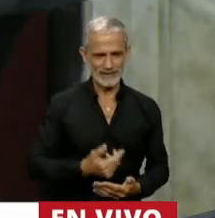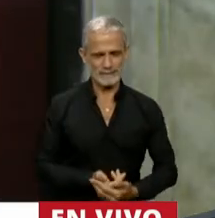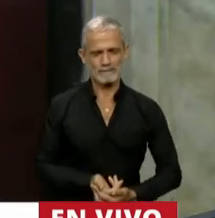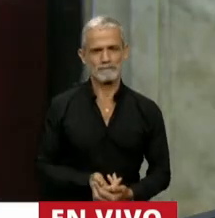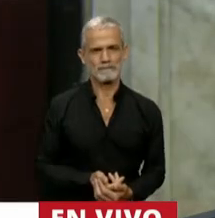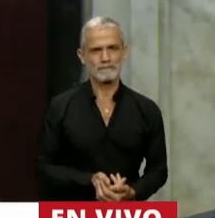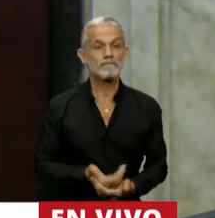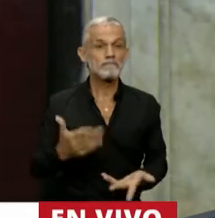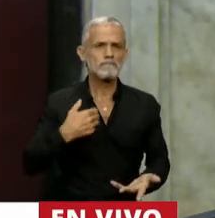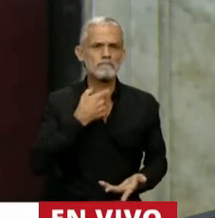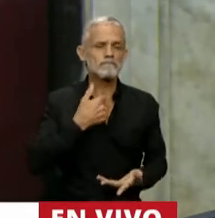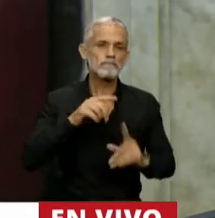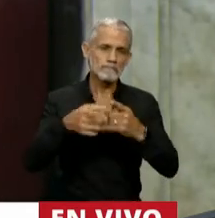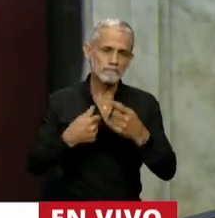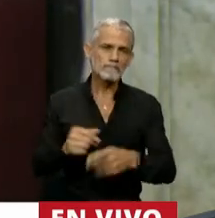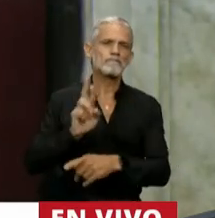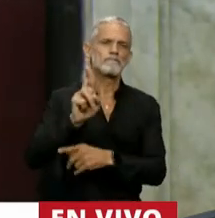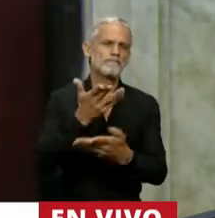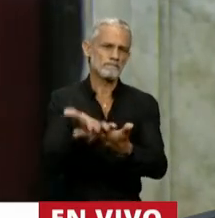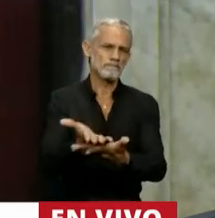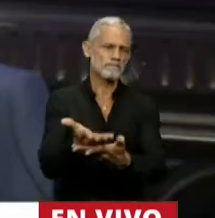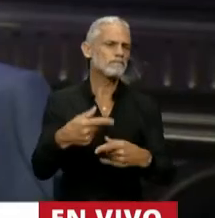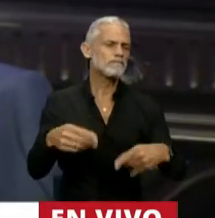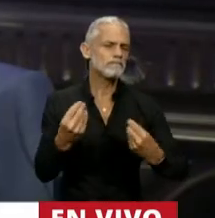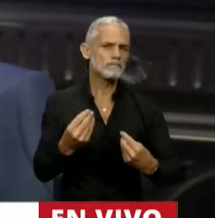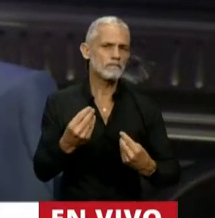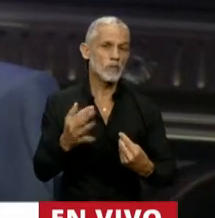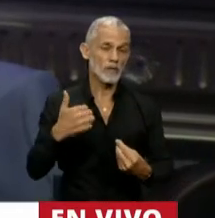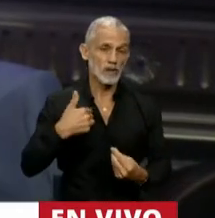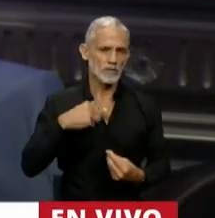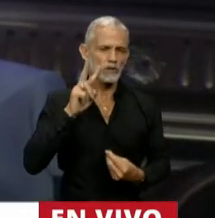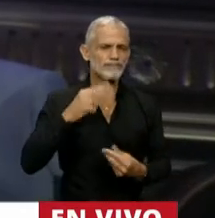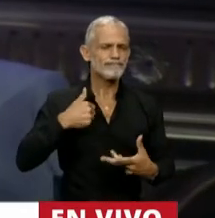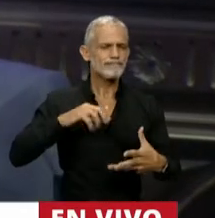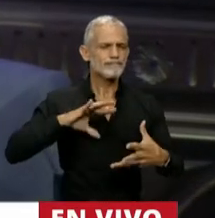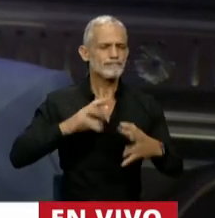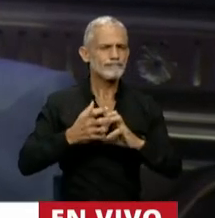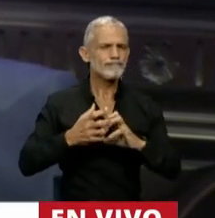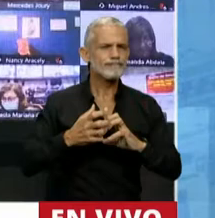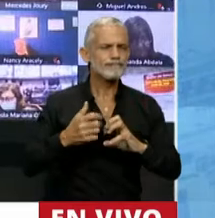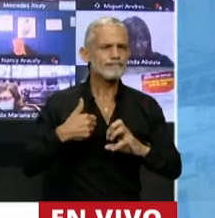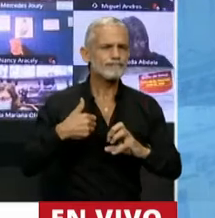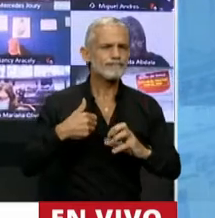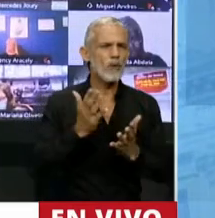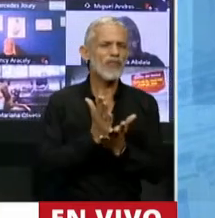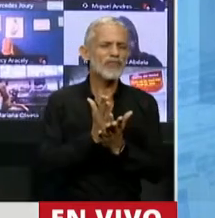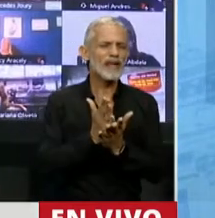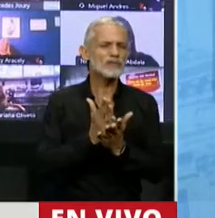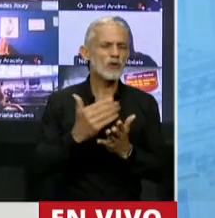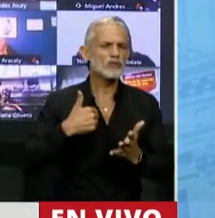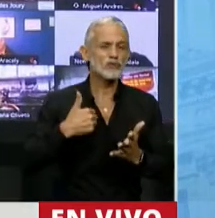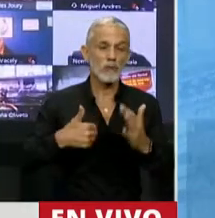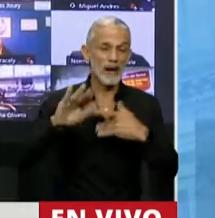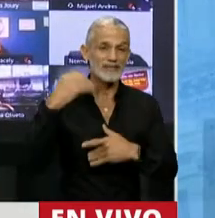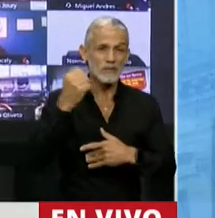presidente. Quería hacer una cuestión de privilegio porque veo afectado y cercenado uno de los derechos